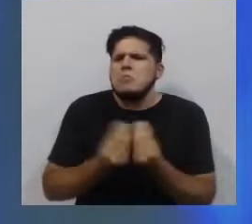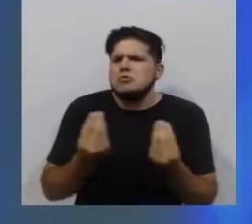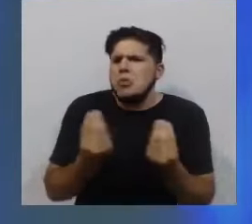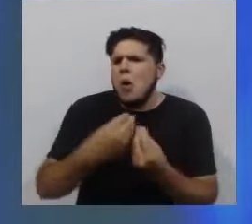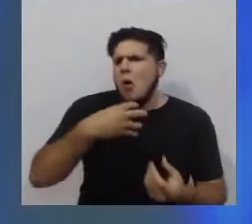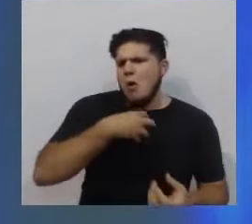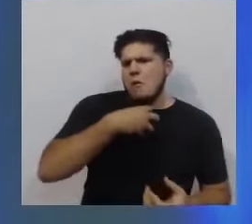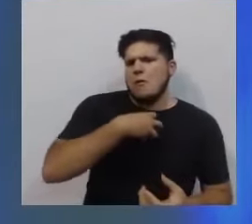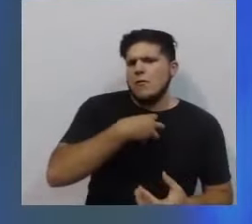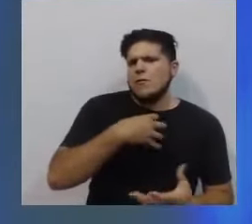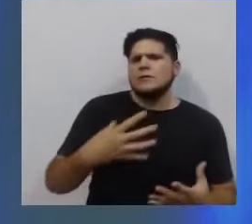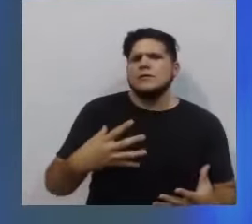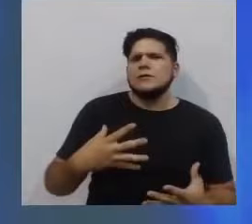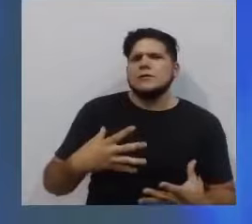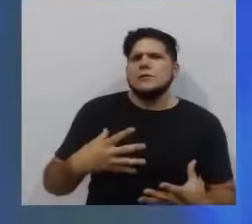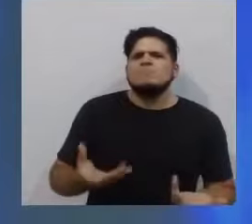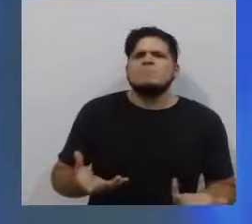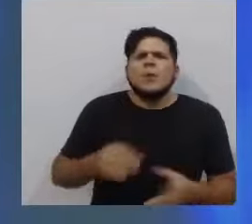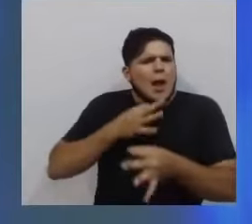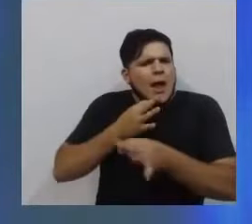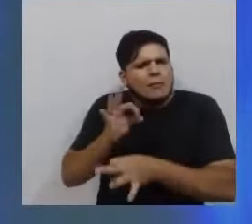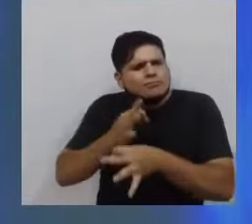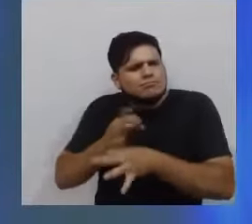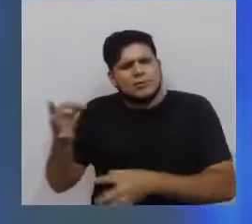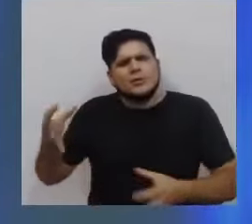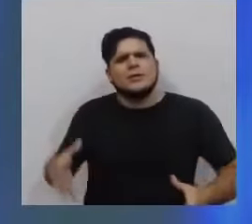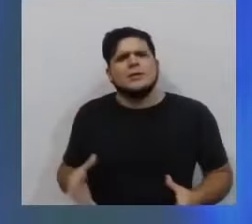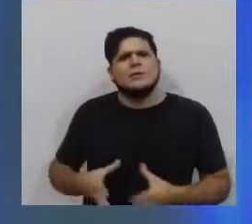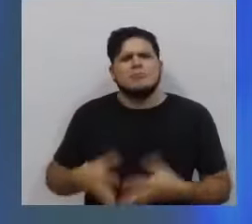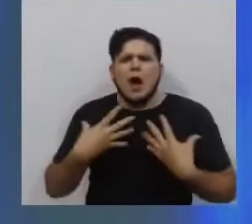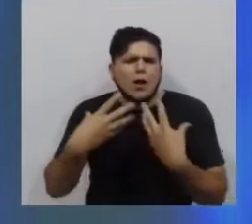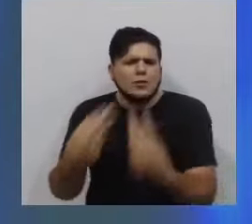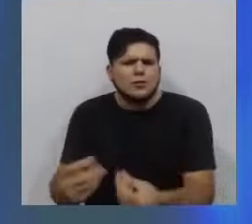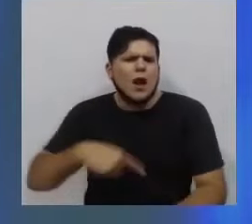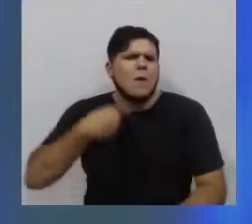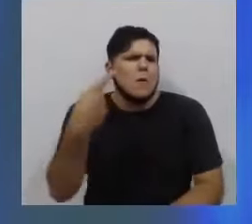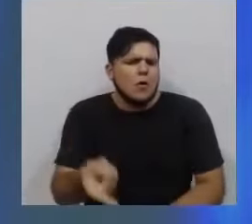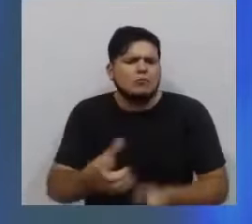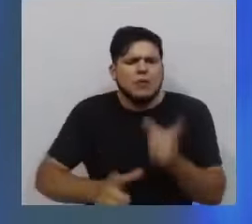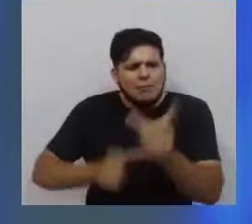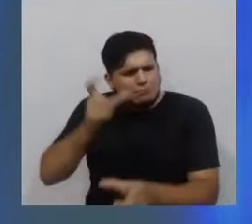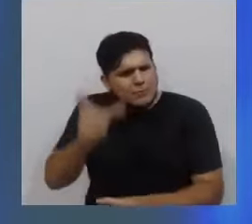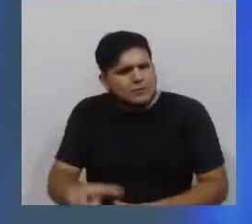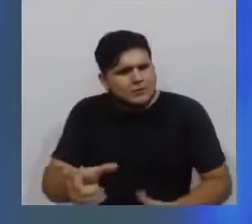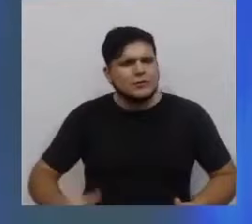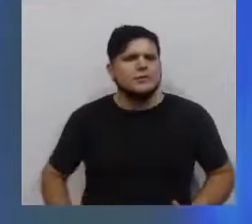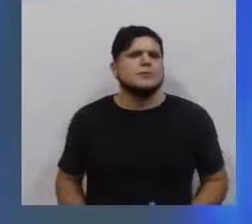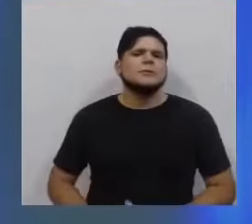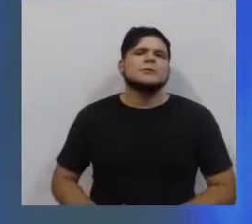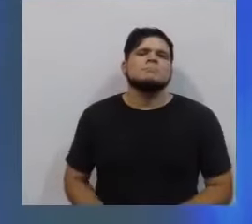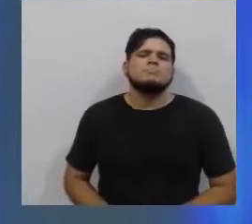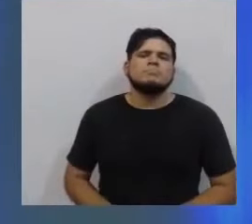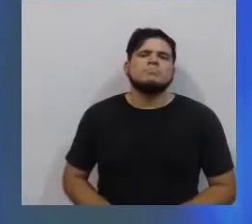hermanos a los pastores del ministerio cuando desarrollan porque veo como dios trabaja en ellos y me bendicen con la palabra que